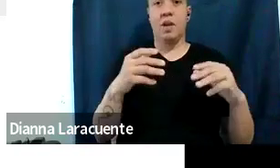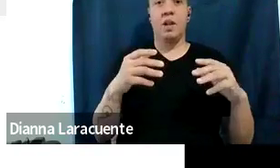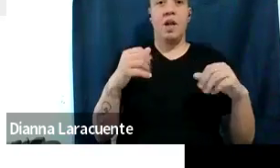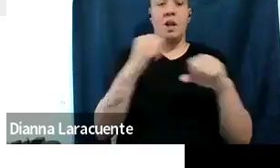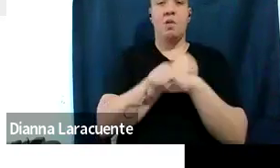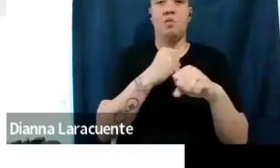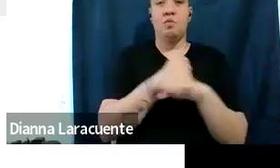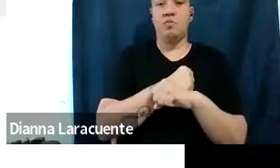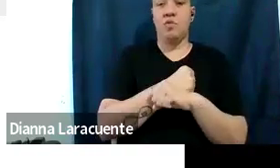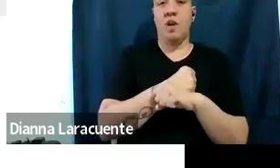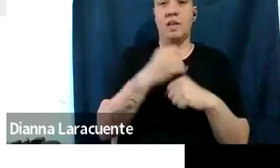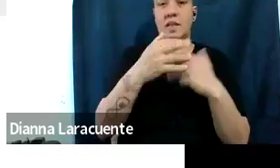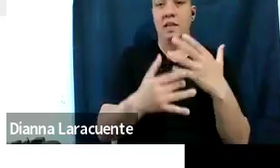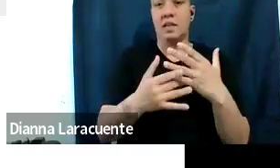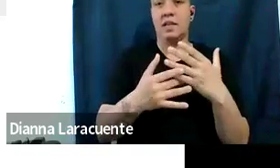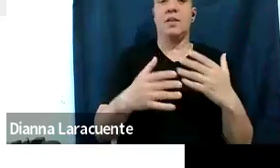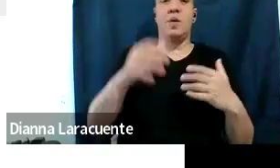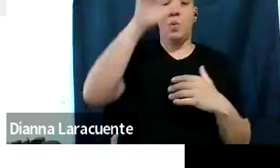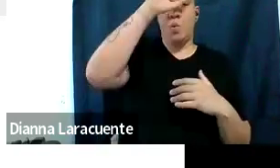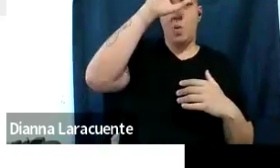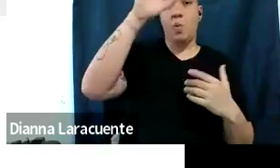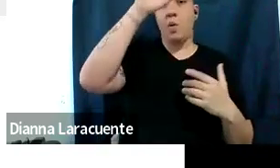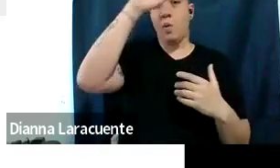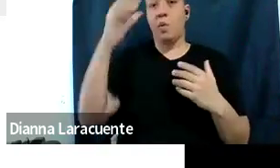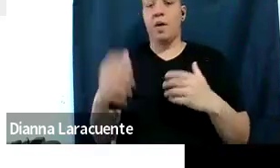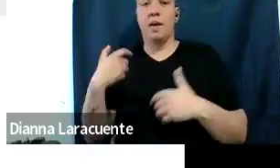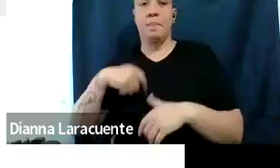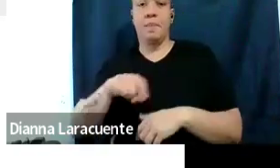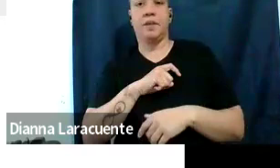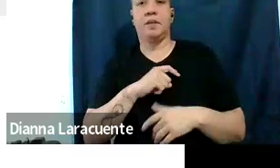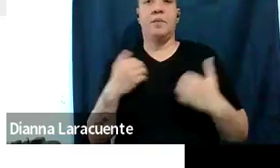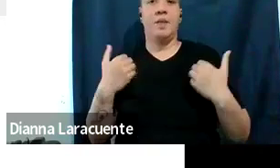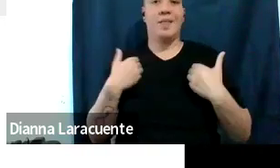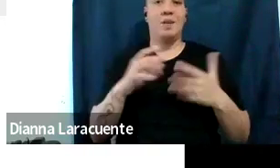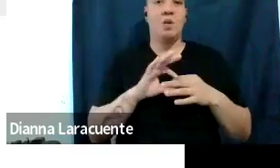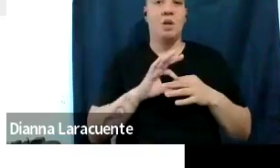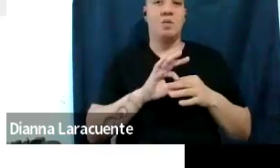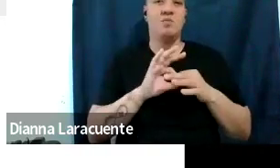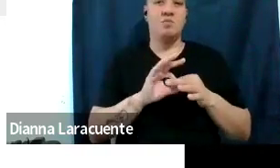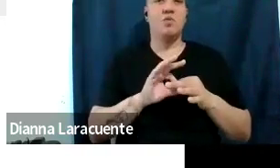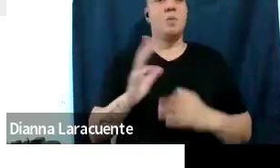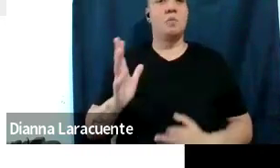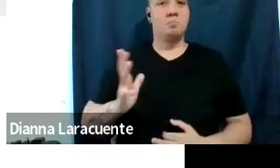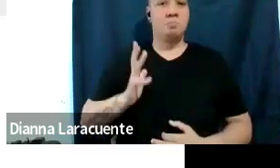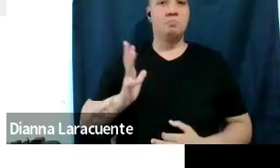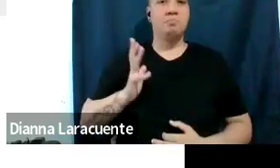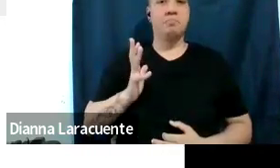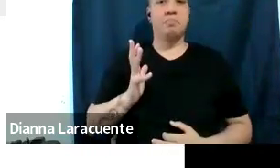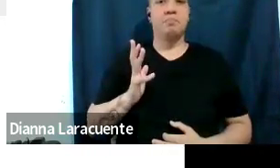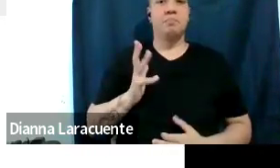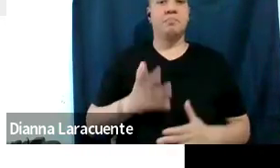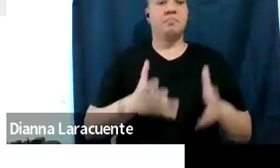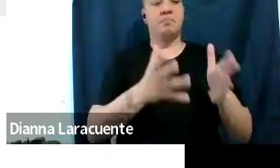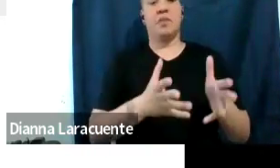con Cuba, de Cuba con España. Habíamos tenido una relación más diplomática. Déjenos. ¿Y saben